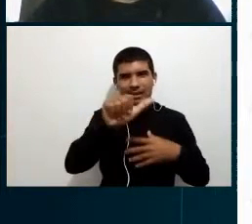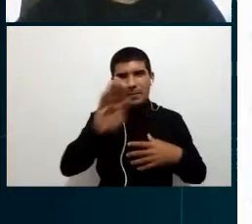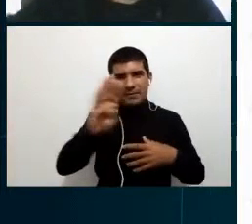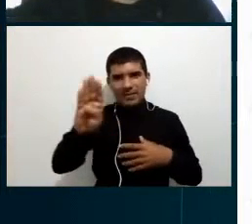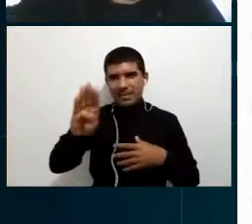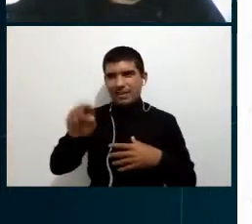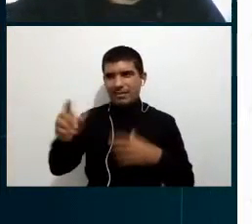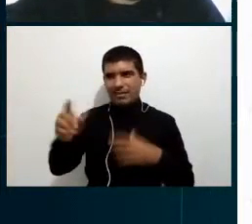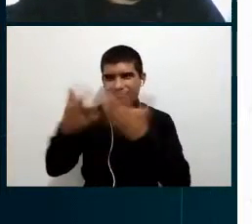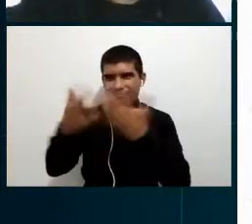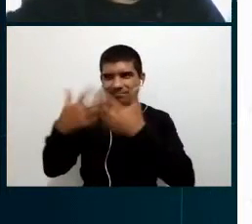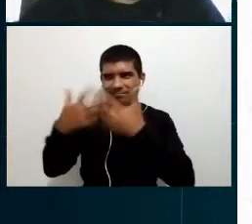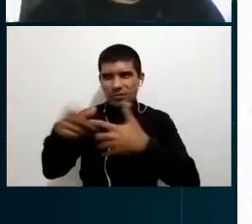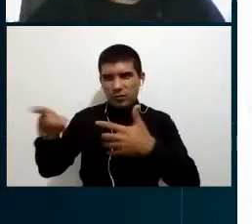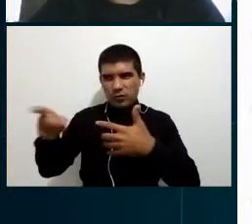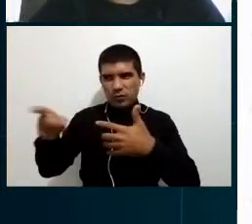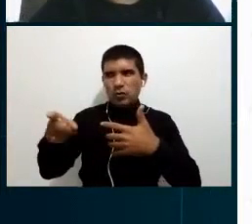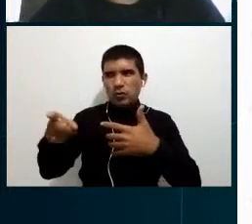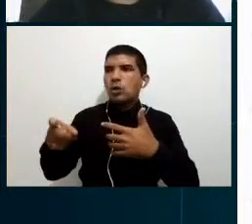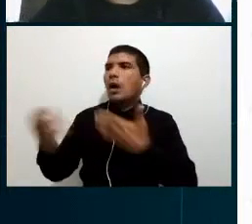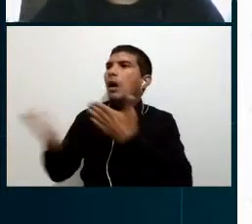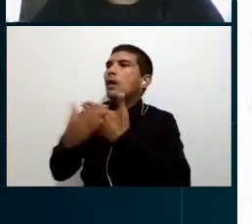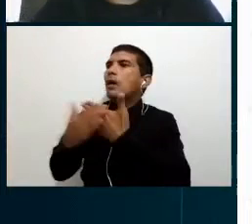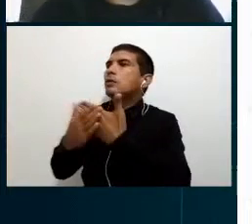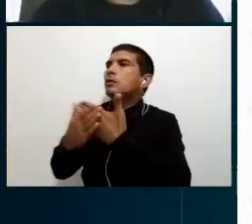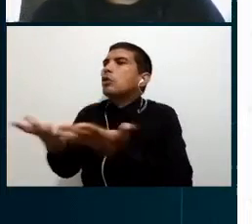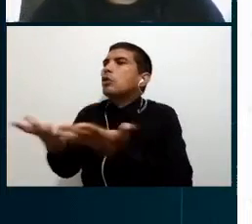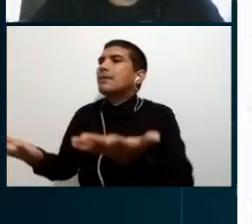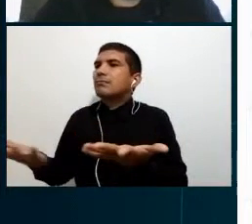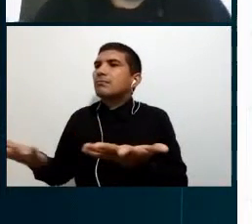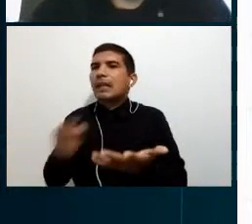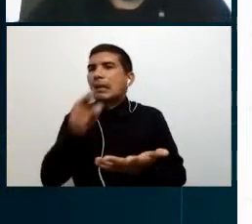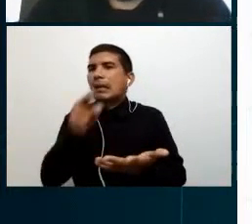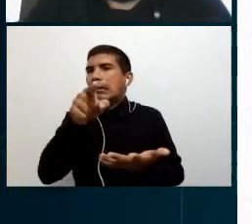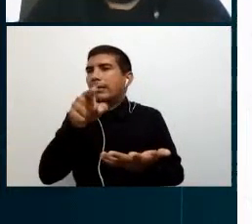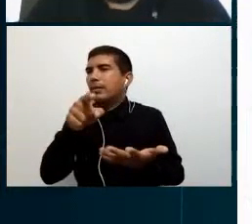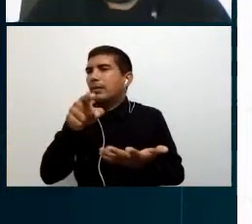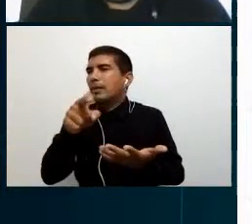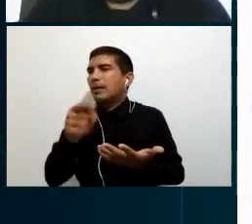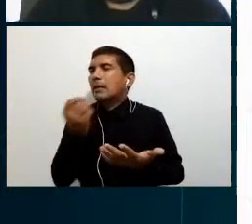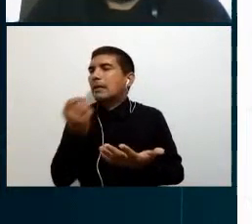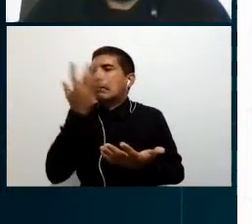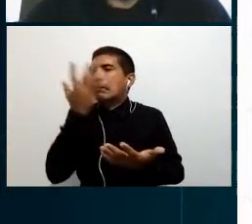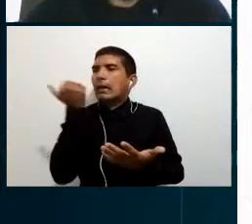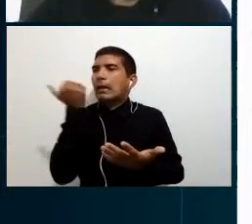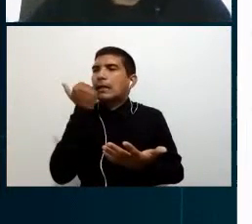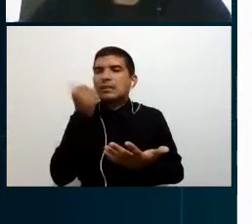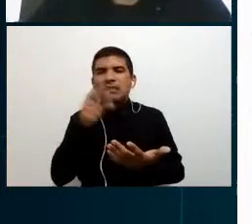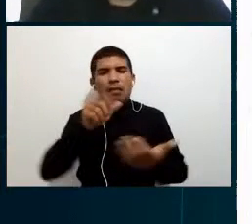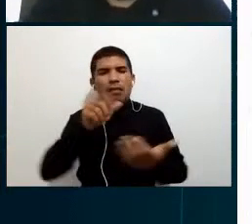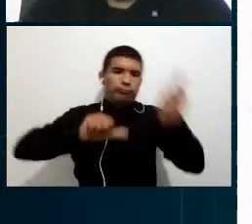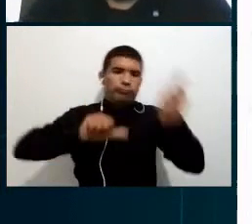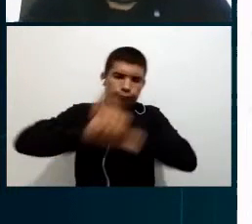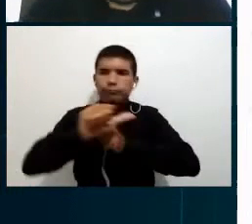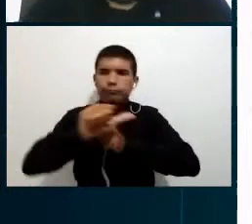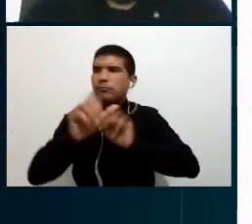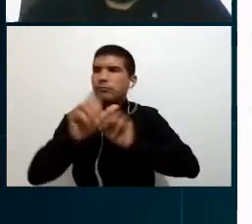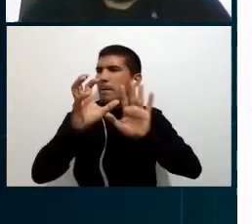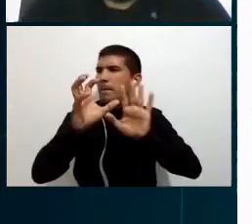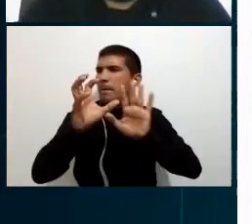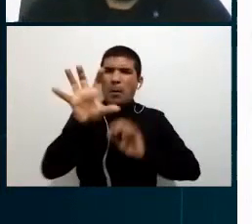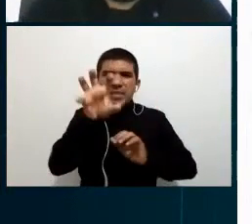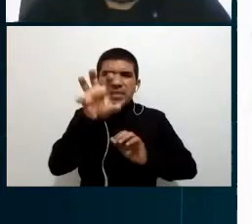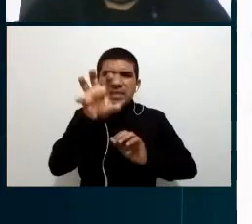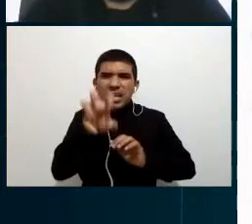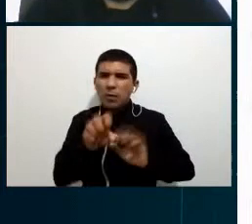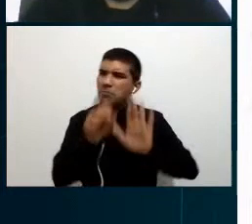resaltar que al día de hoy pues tendríamos este inconveniente. Pasamos a